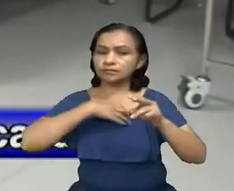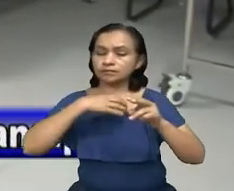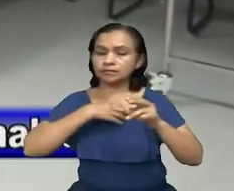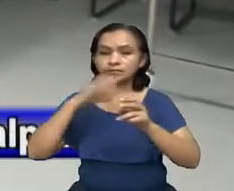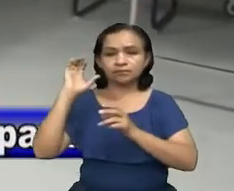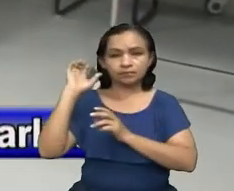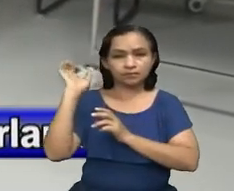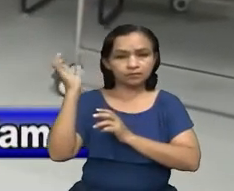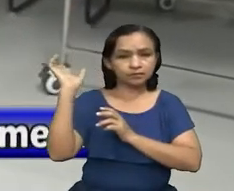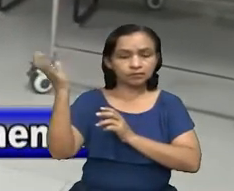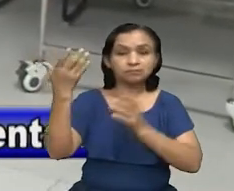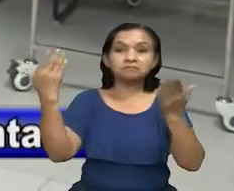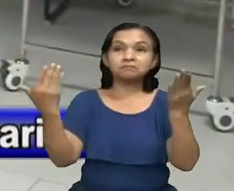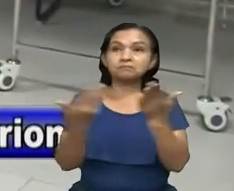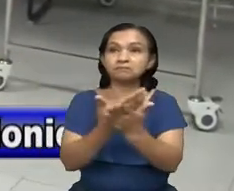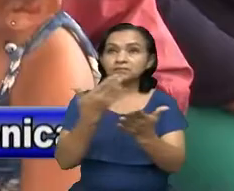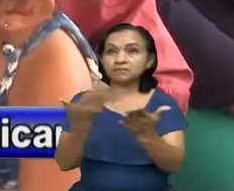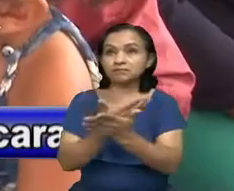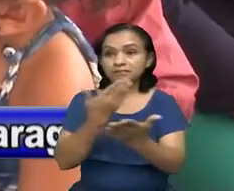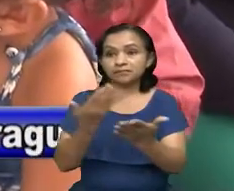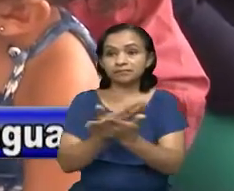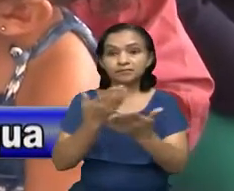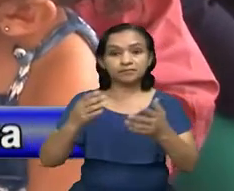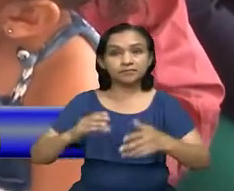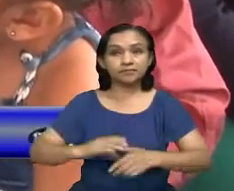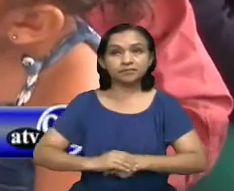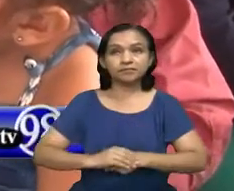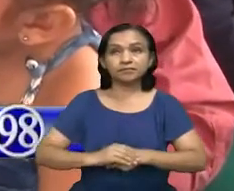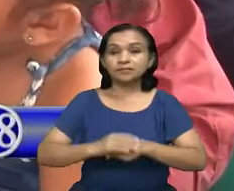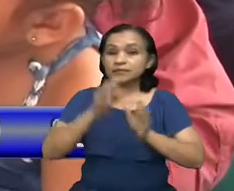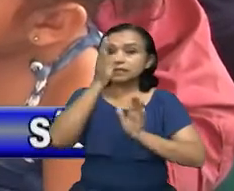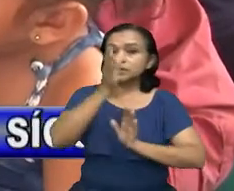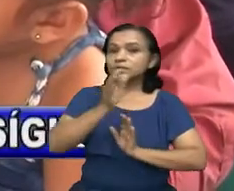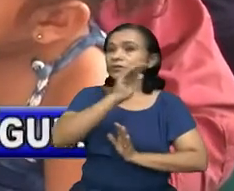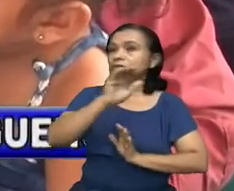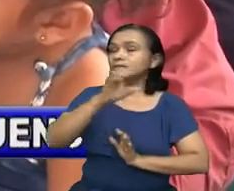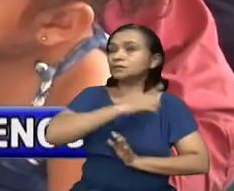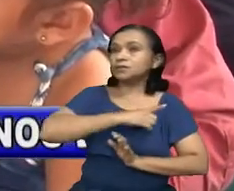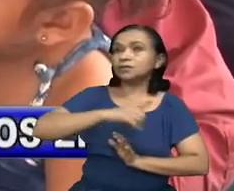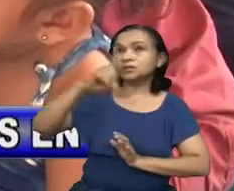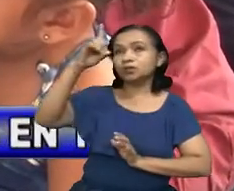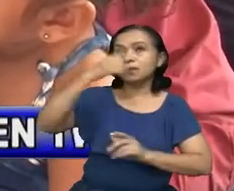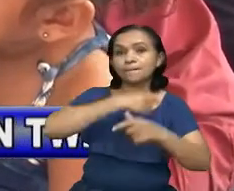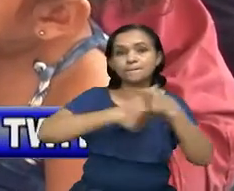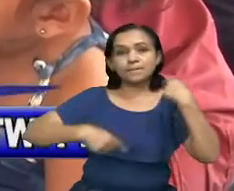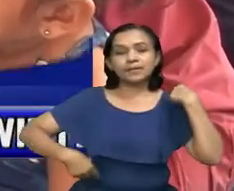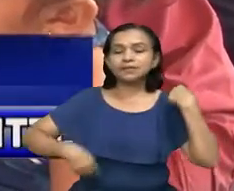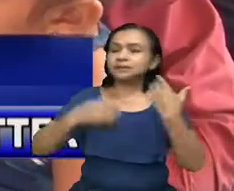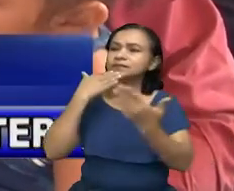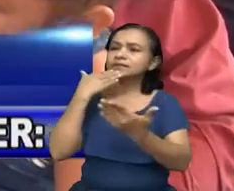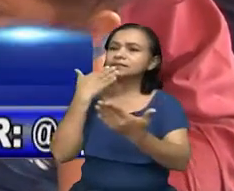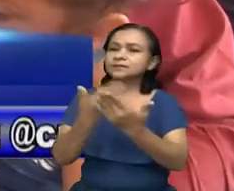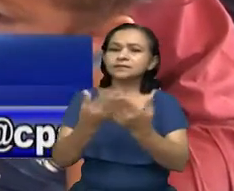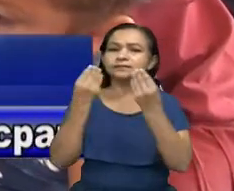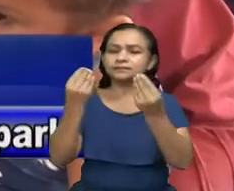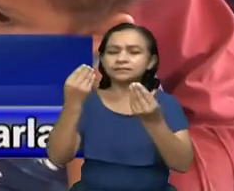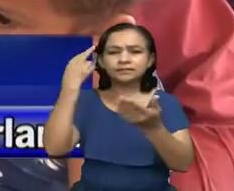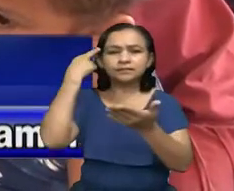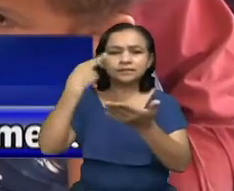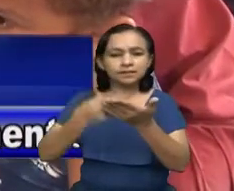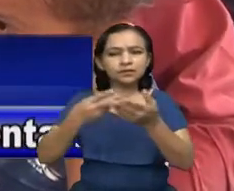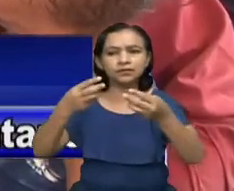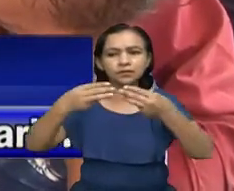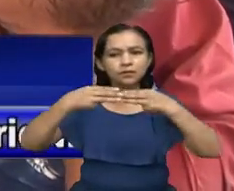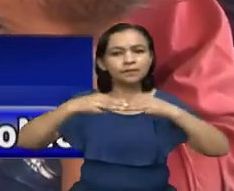ambulancia completamente nueva. Una gran bendición de Dios, pues, y al presidente le agradecemos también porque se acordó de